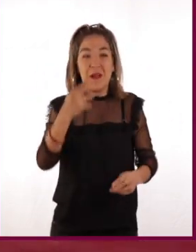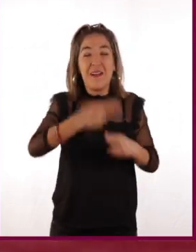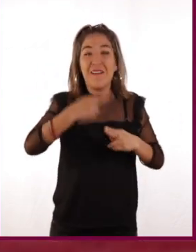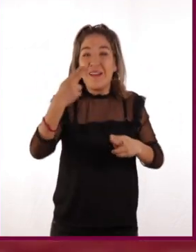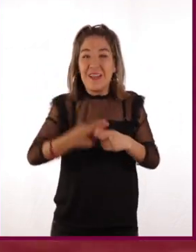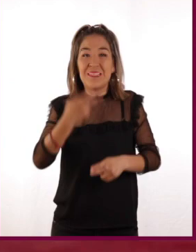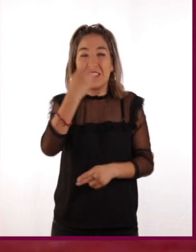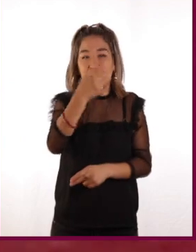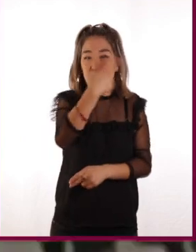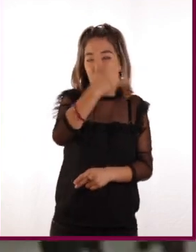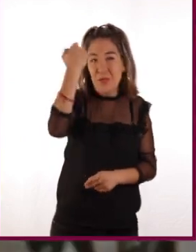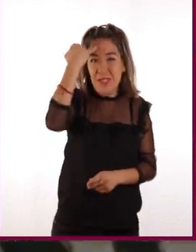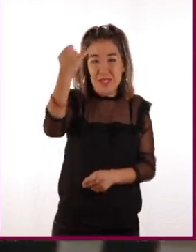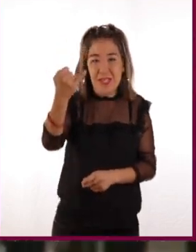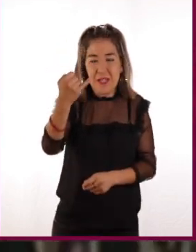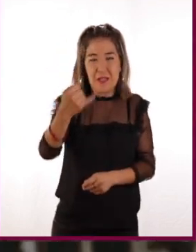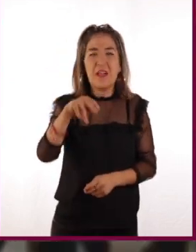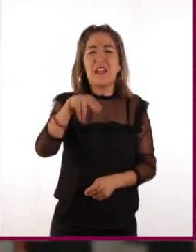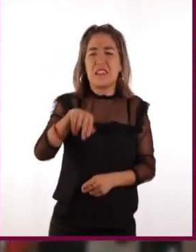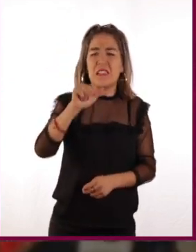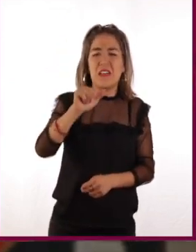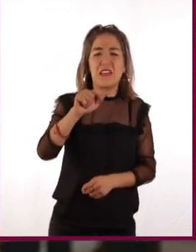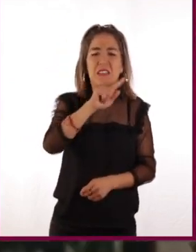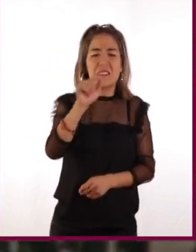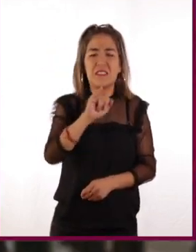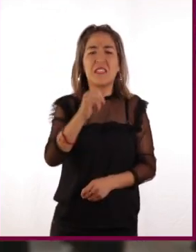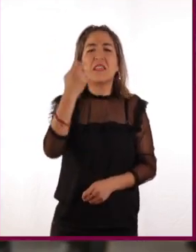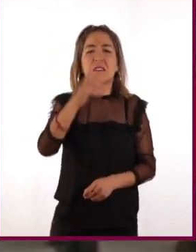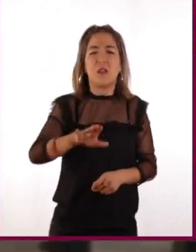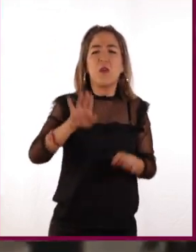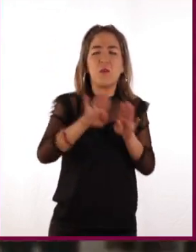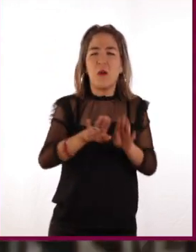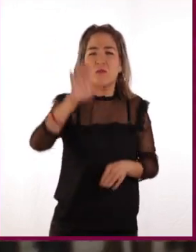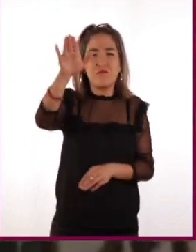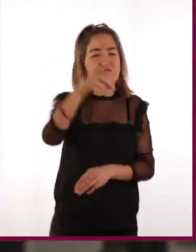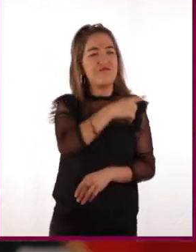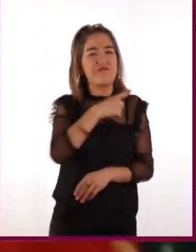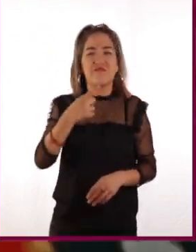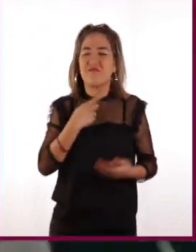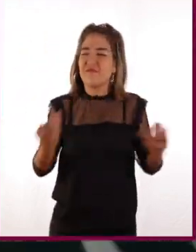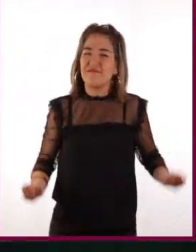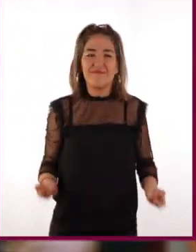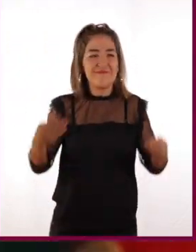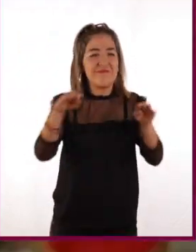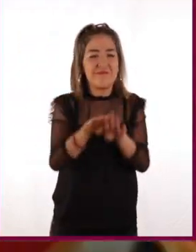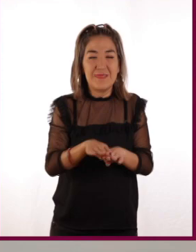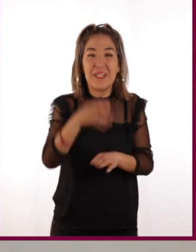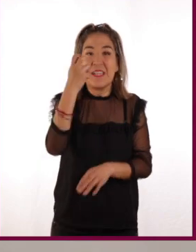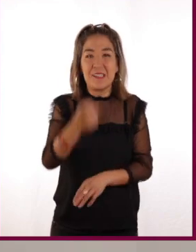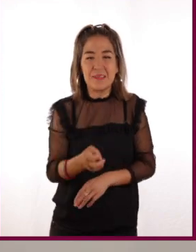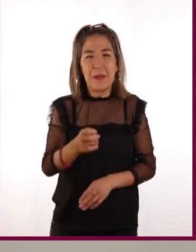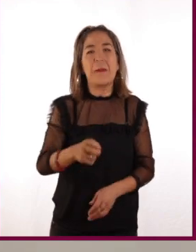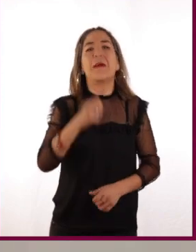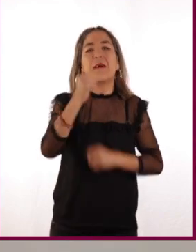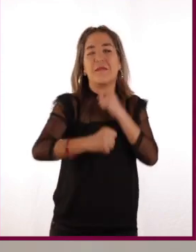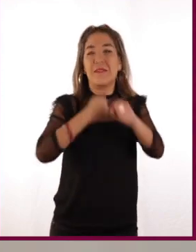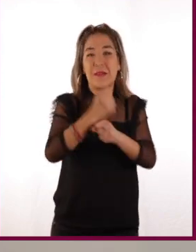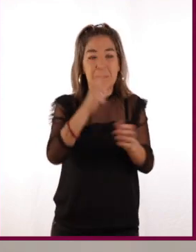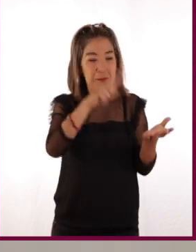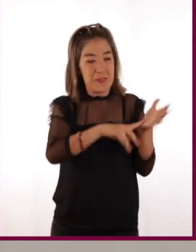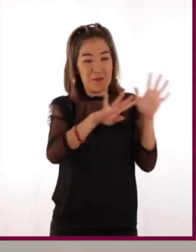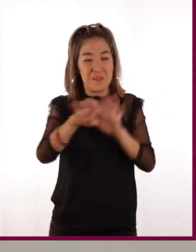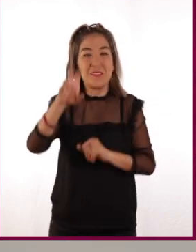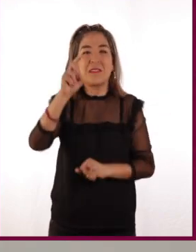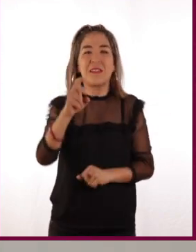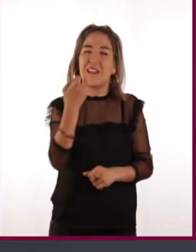y figuras hasta la misma ideología, el nazismo consideró que esta escuela debía ser cerrada, algo que sucedió a